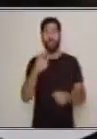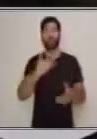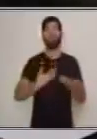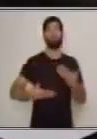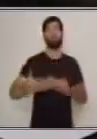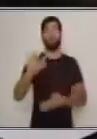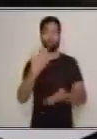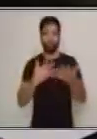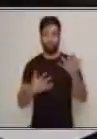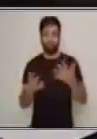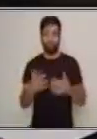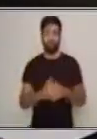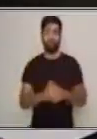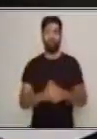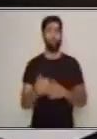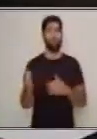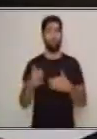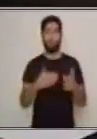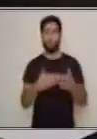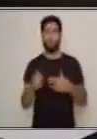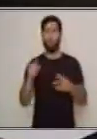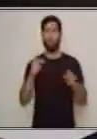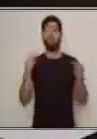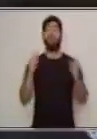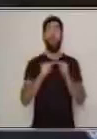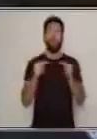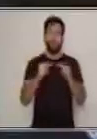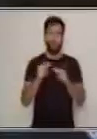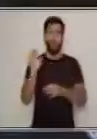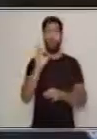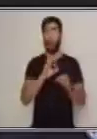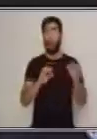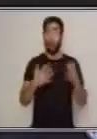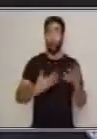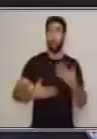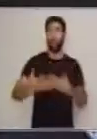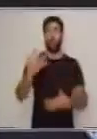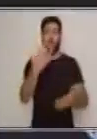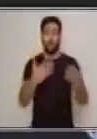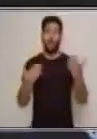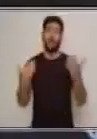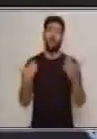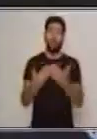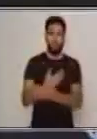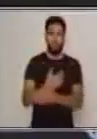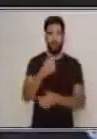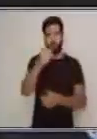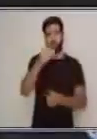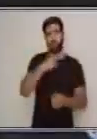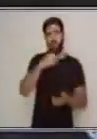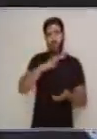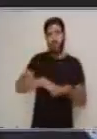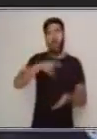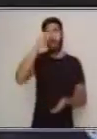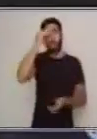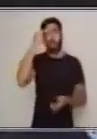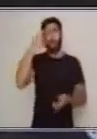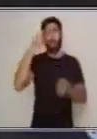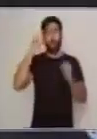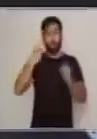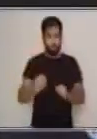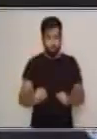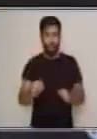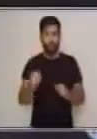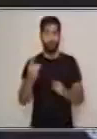declamar poemas, ya sean conocidos o poemas nuevos que tú quieras aprender para aprender